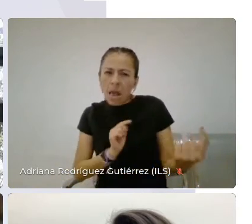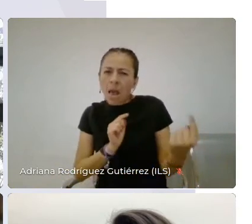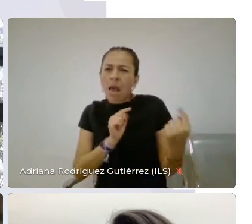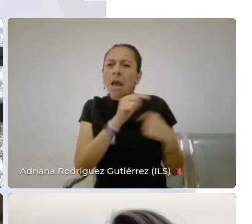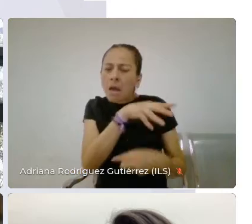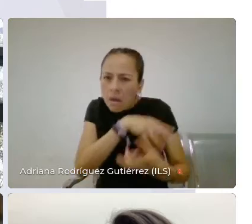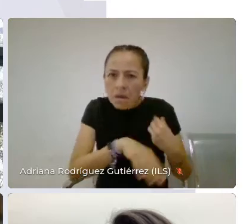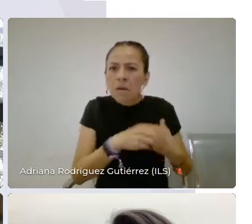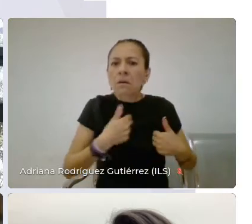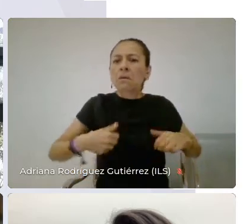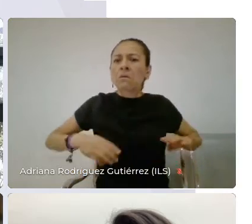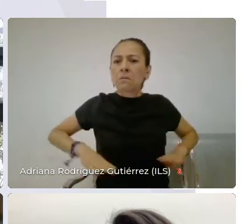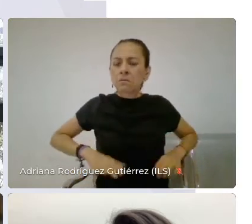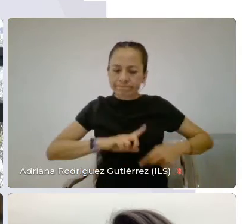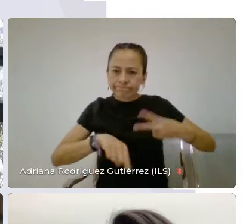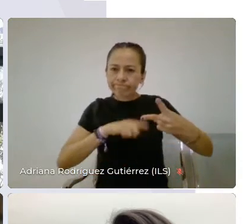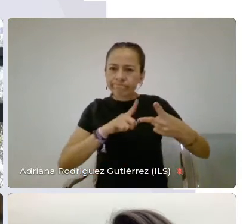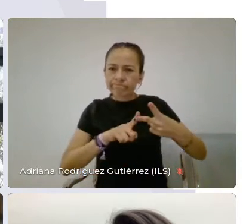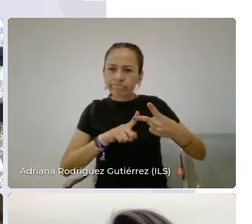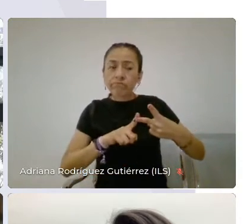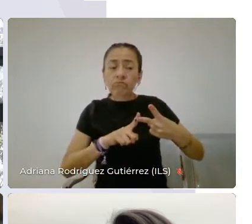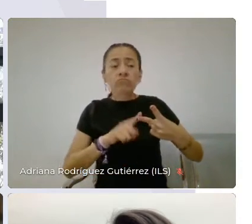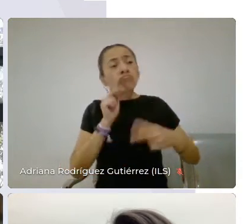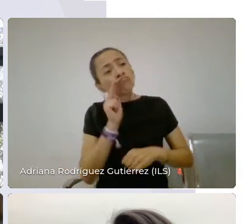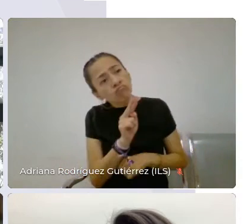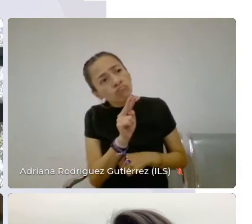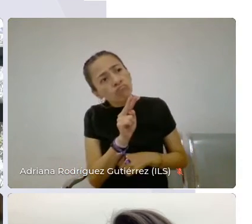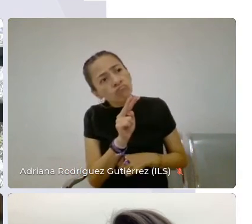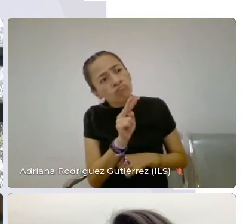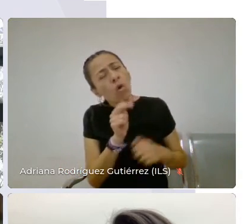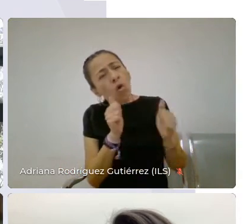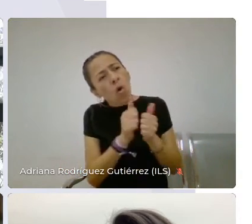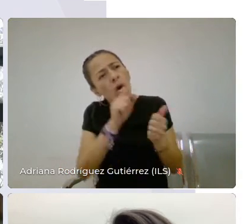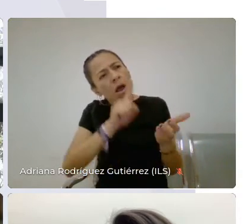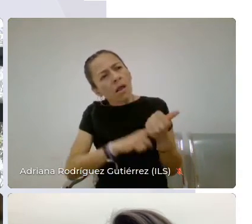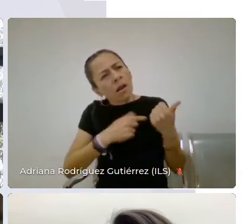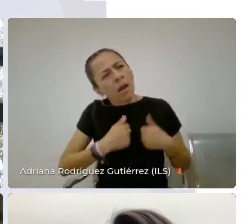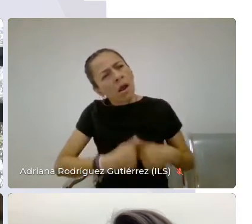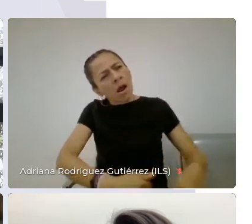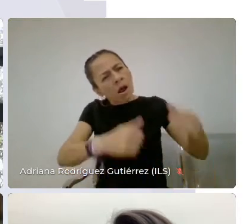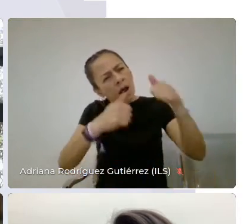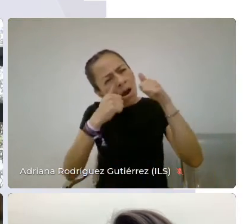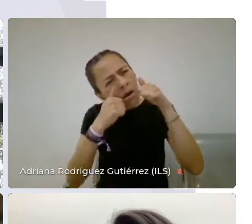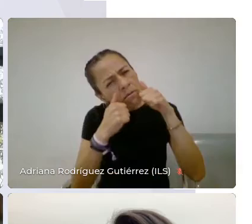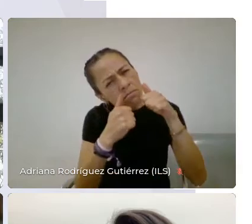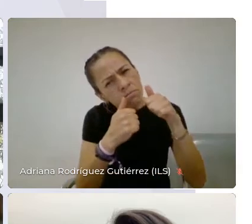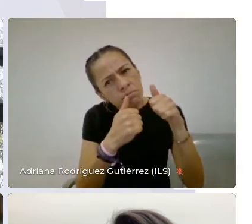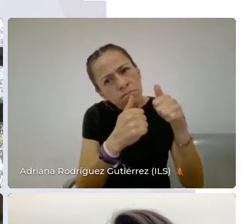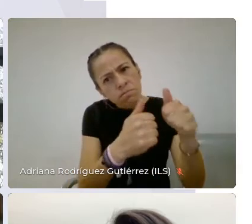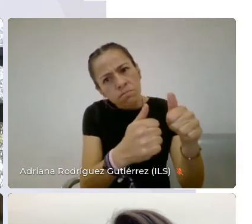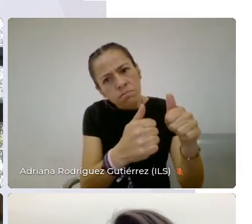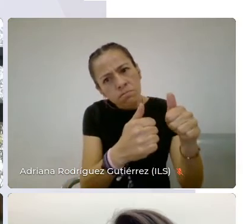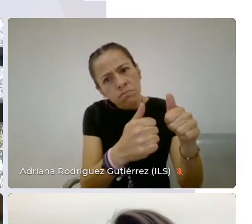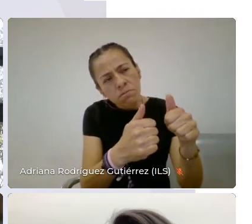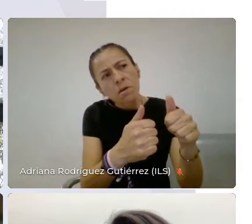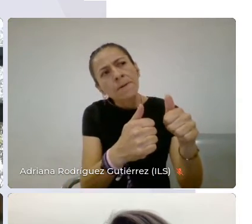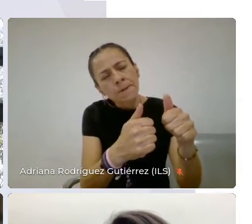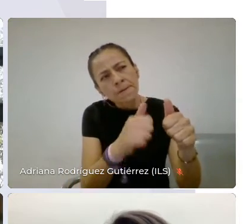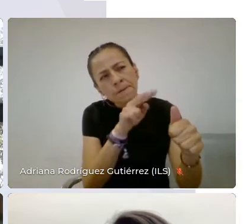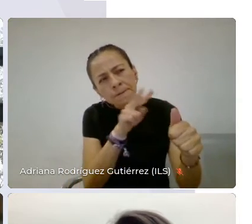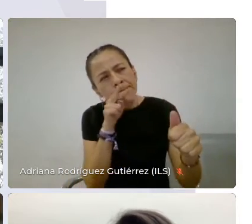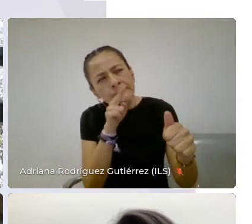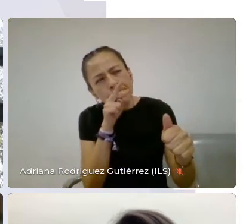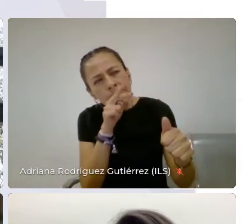atenta, ¿cierto? Tener todos los sentidos abiertos a capturar, ¿cierto? Pero en última instancia, acción. Llevar las cosas